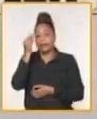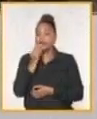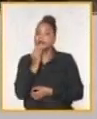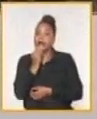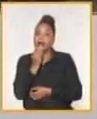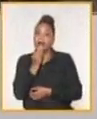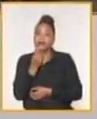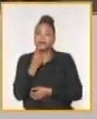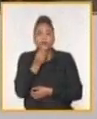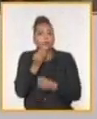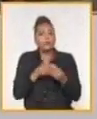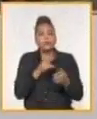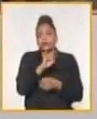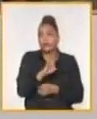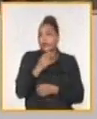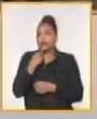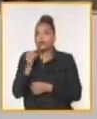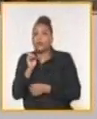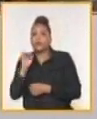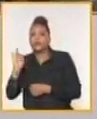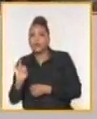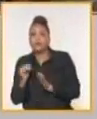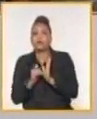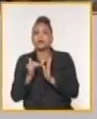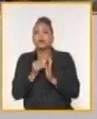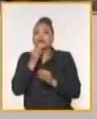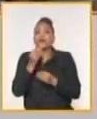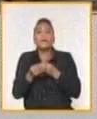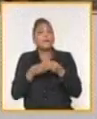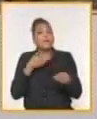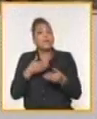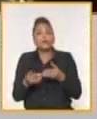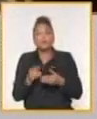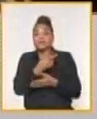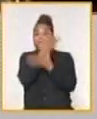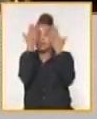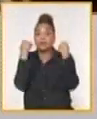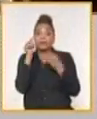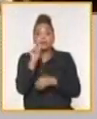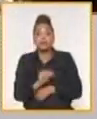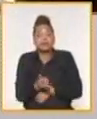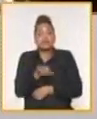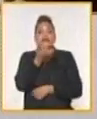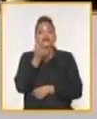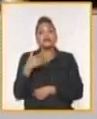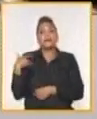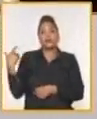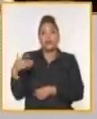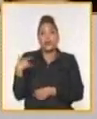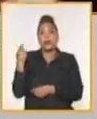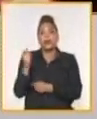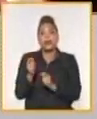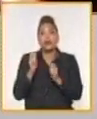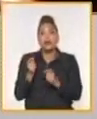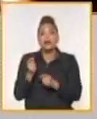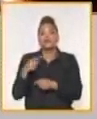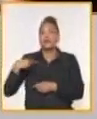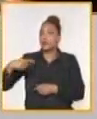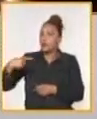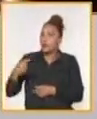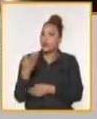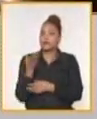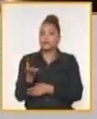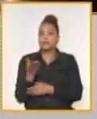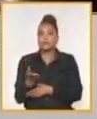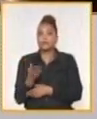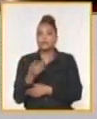son 7, se olvidó de la gente que está ahí adentro desde hace 2 años, protestándole a él todos los días en frente